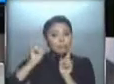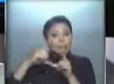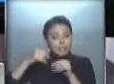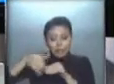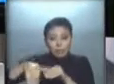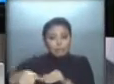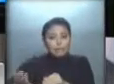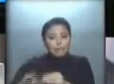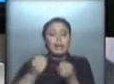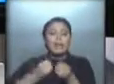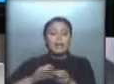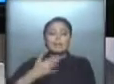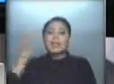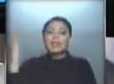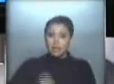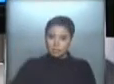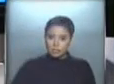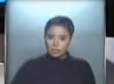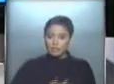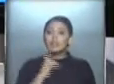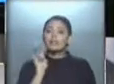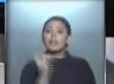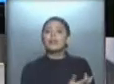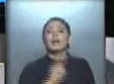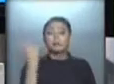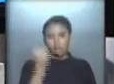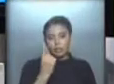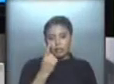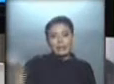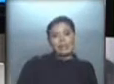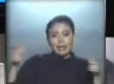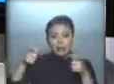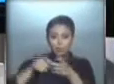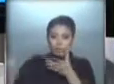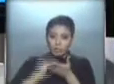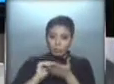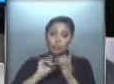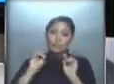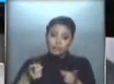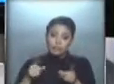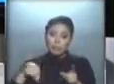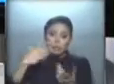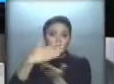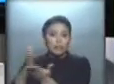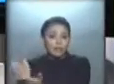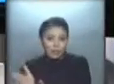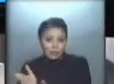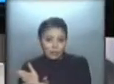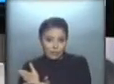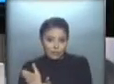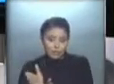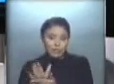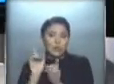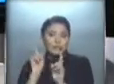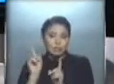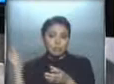fecha comenzarán a definirse las autoridades de la Cámara de Diputados de la Nación y también de los bloques parlamentarios